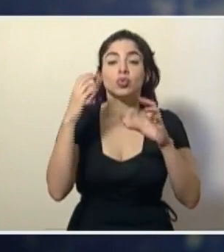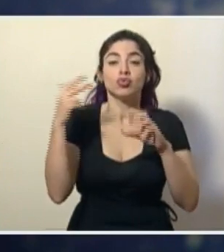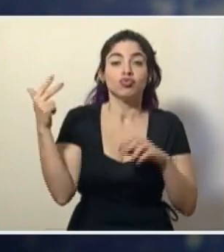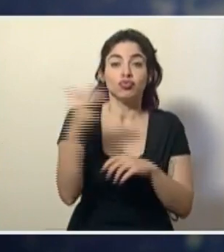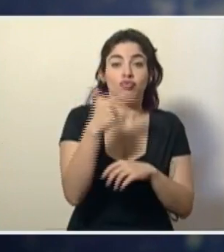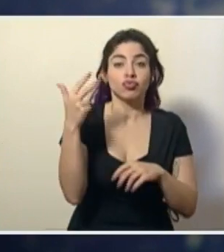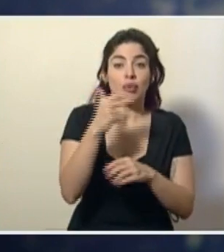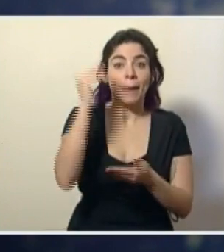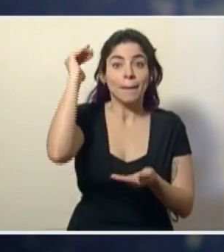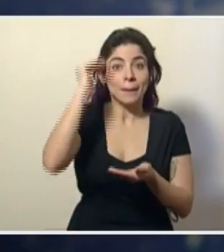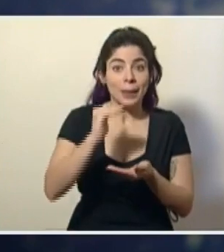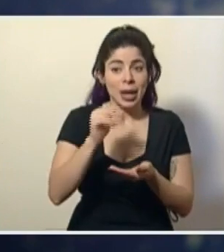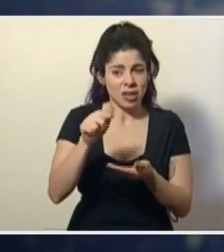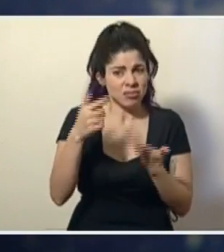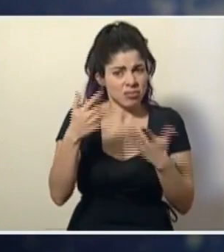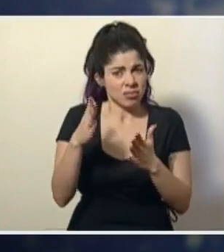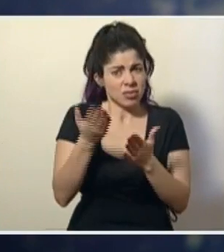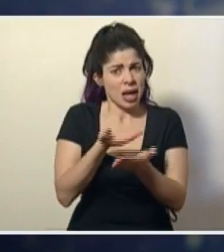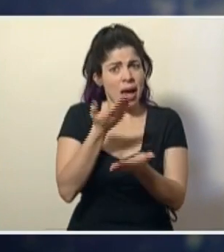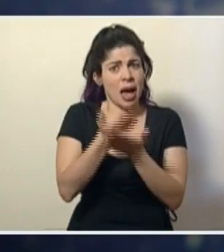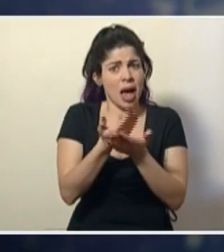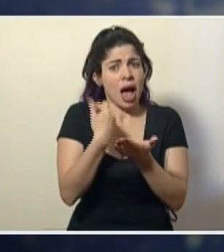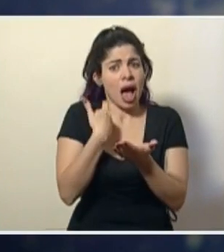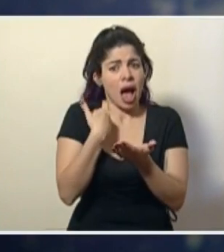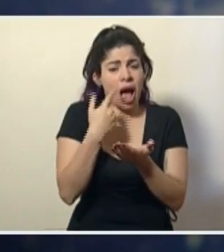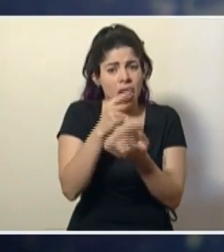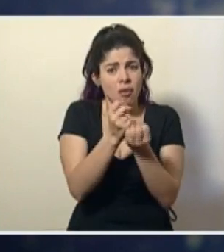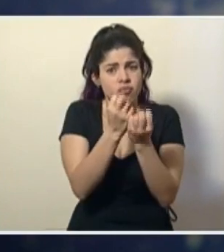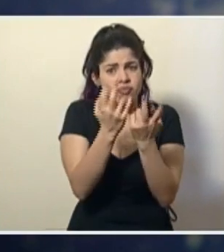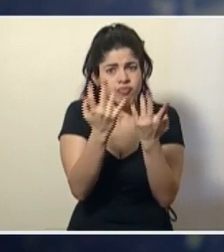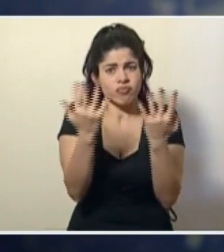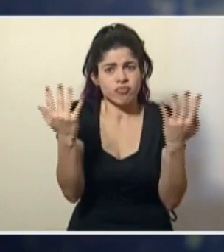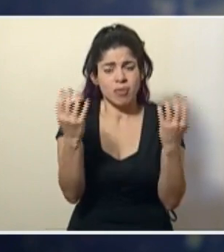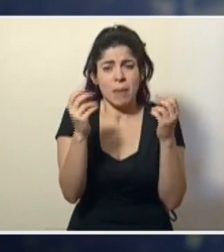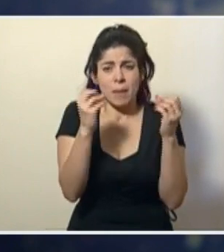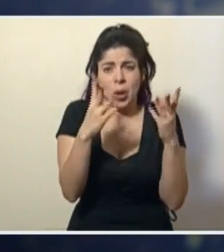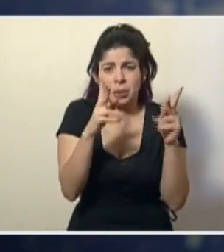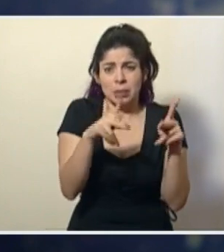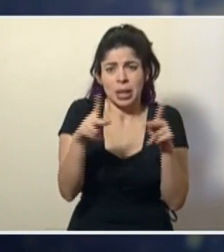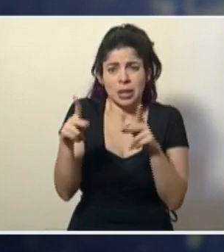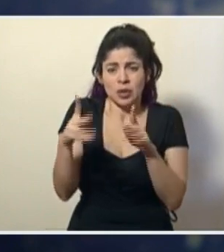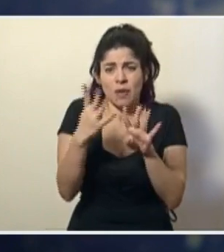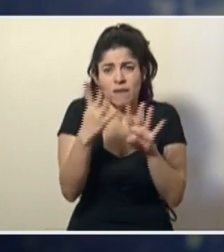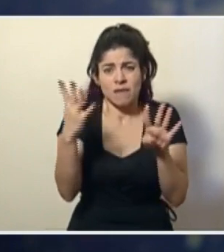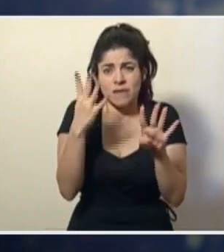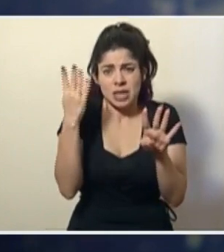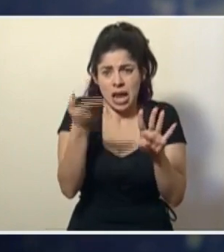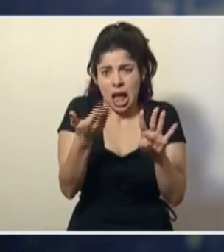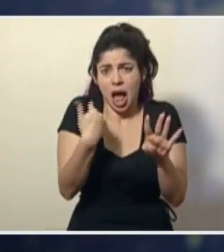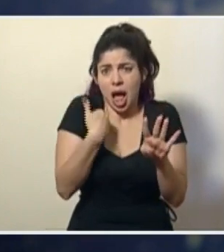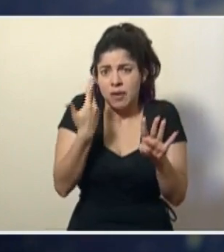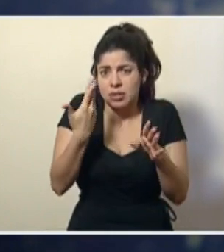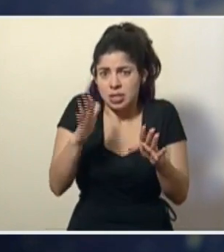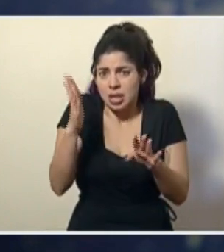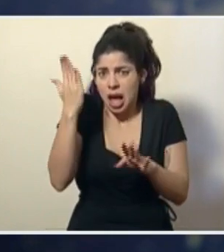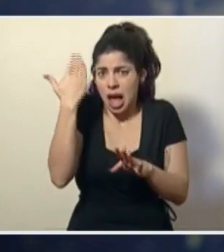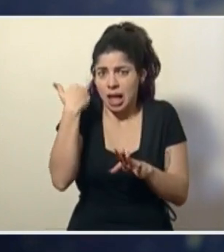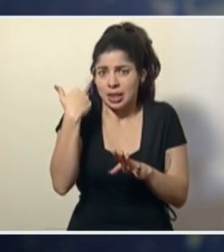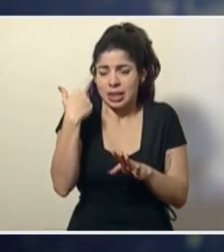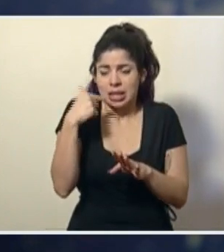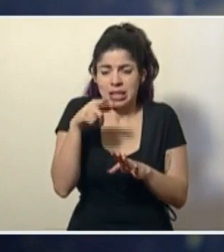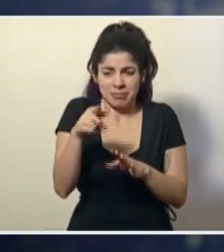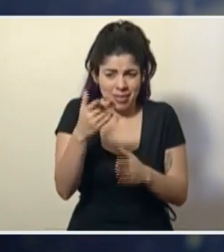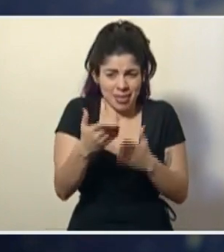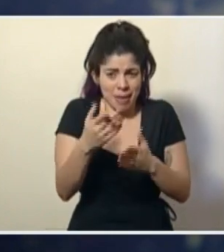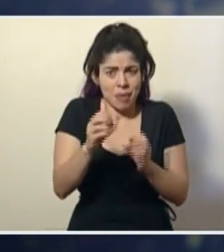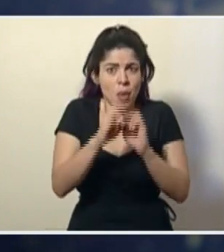la cantidad de flotilla que se hacían, ya se presentaban las aglomeraciones y ya habían gran cantidad de personas haciendo filas. Este aspecto no puede